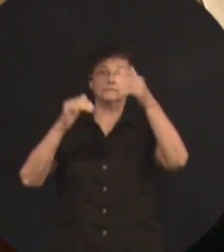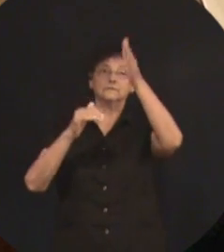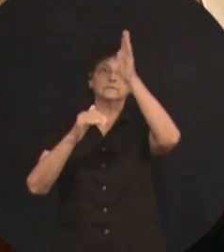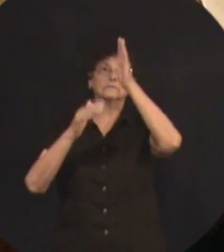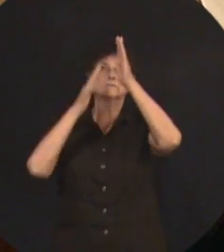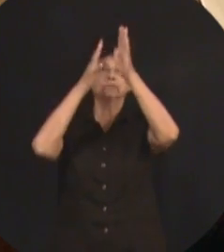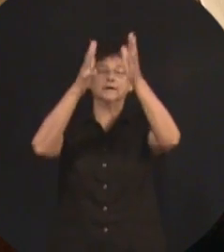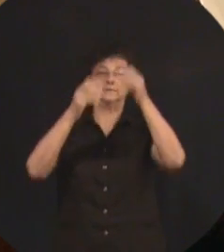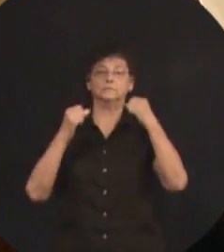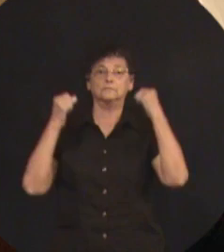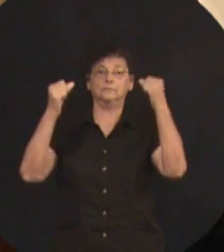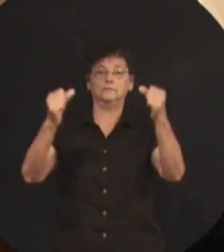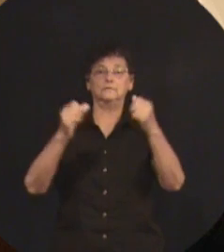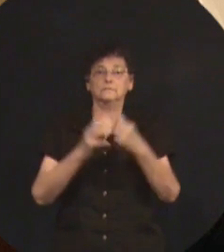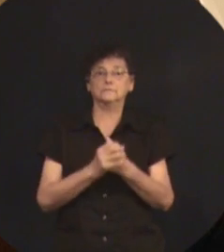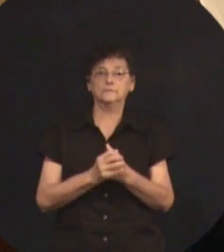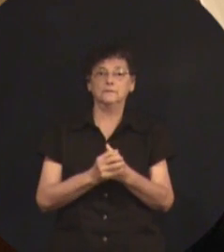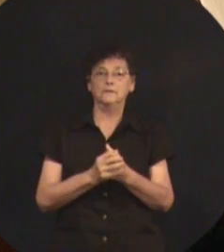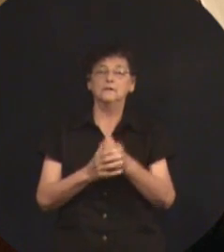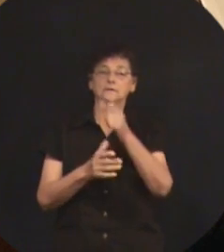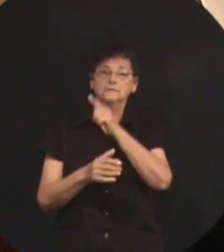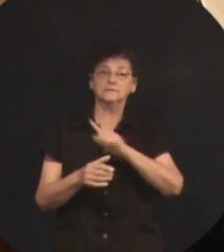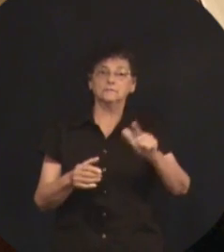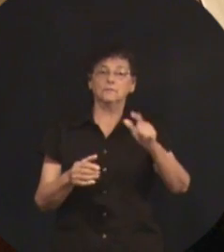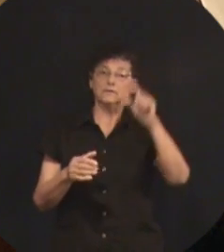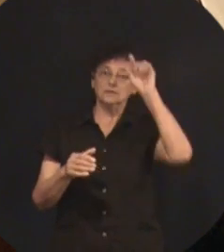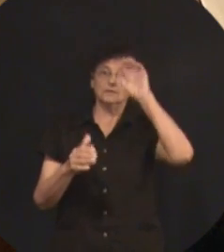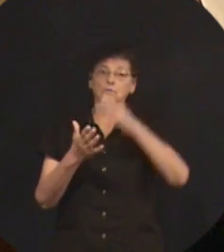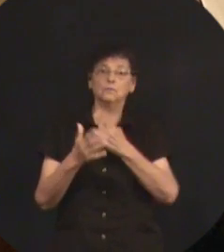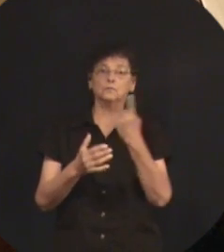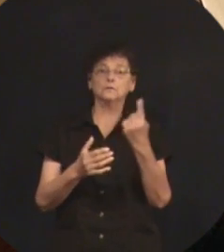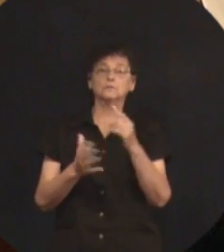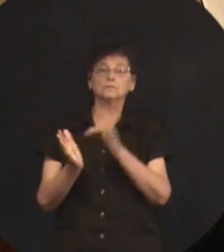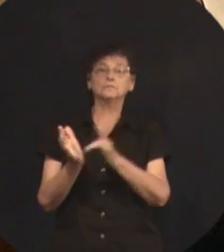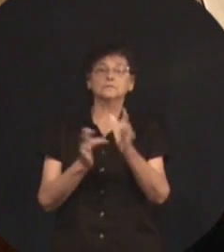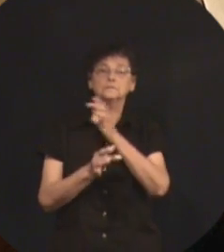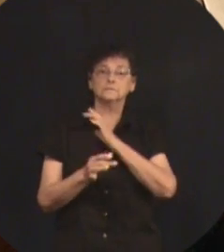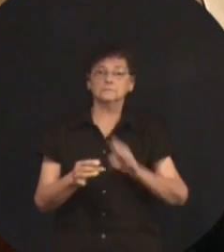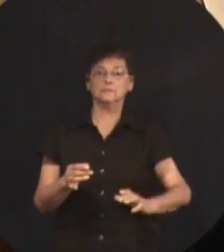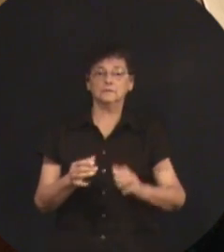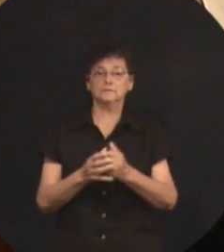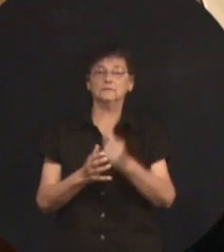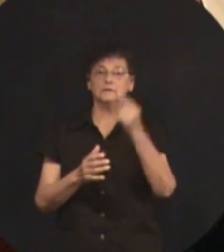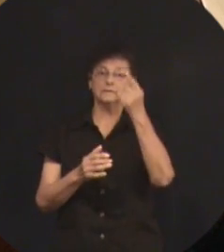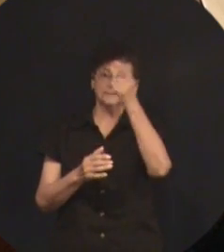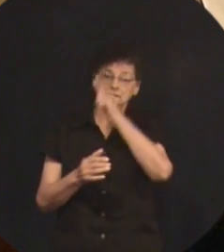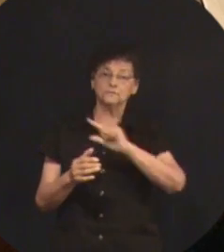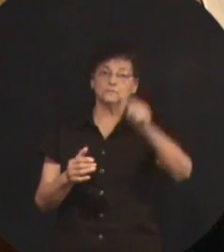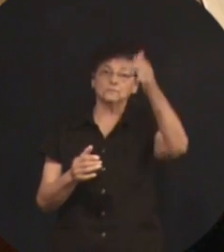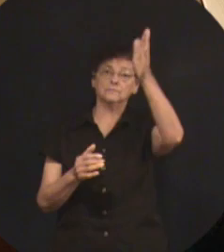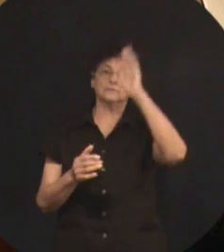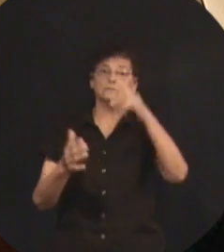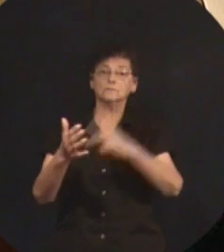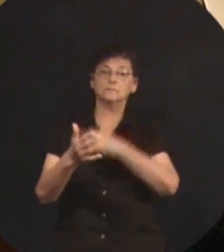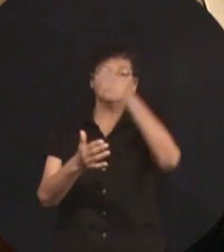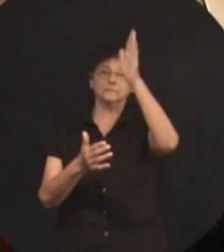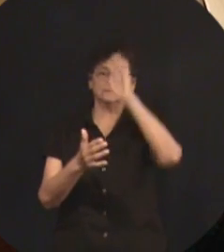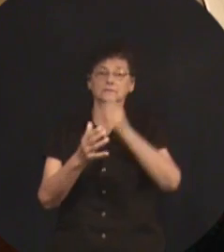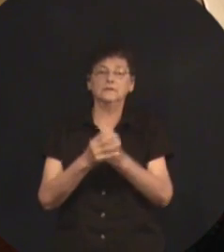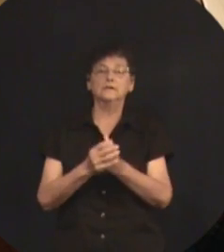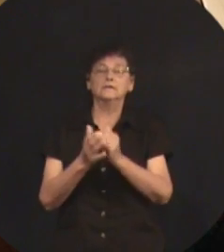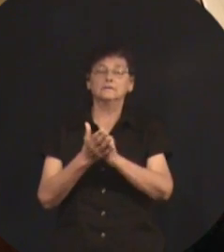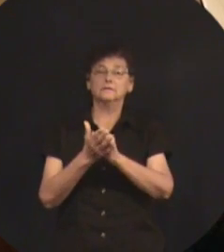Dios Padre Todopoderoso, Señor Hijo Único Jesucristo, Señor Dios, Cordero de